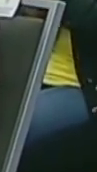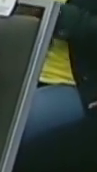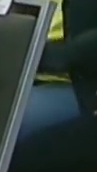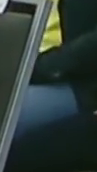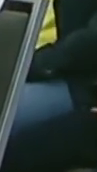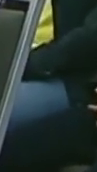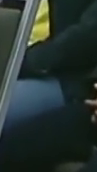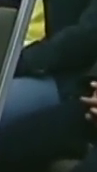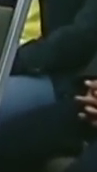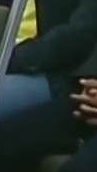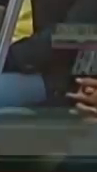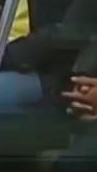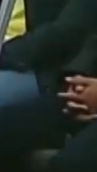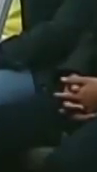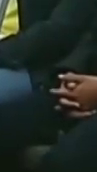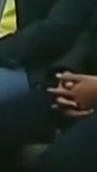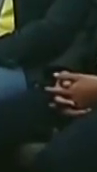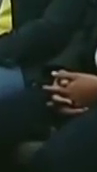semestre